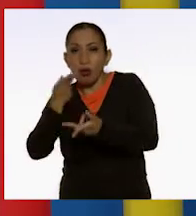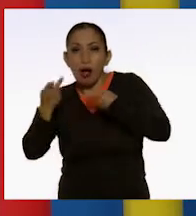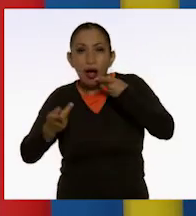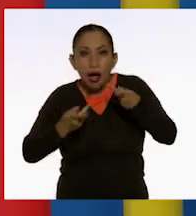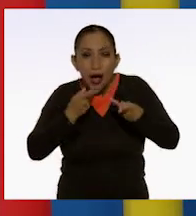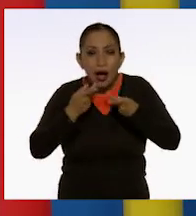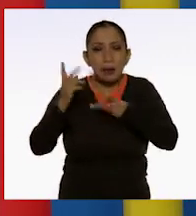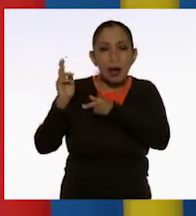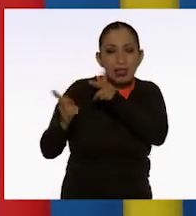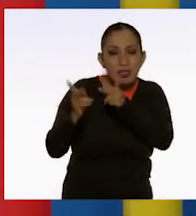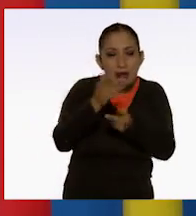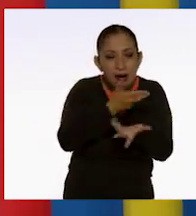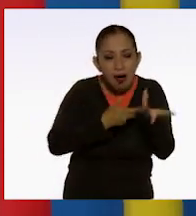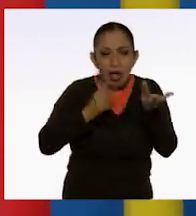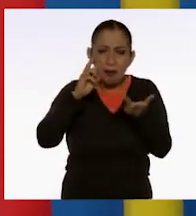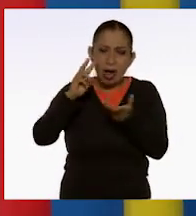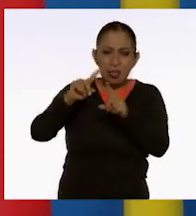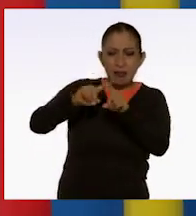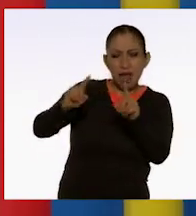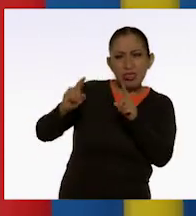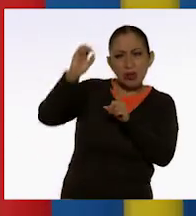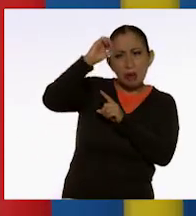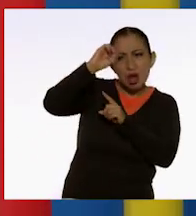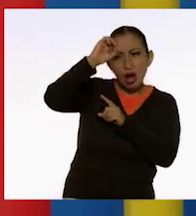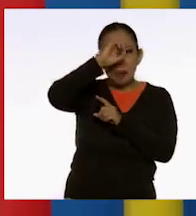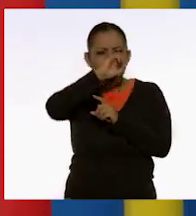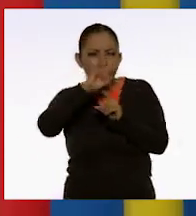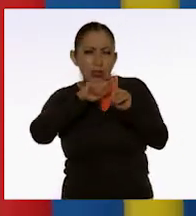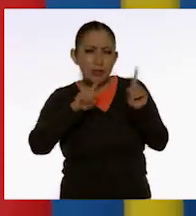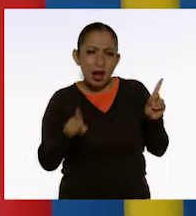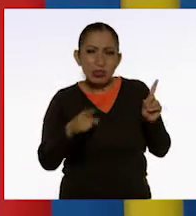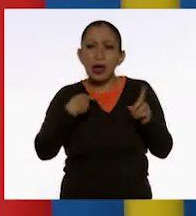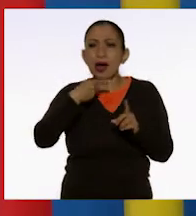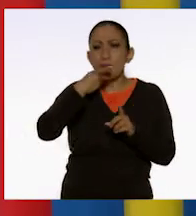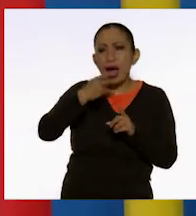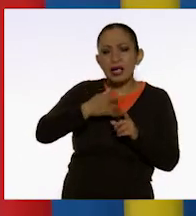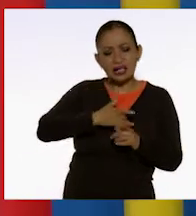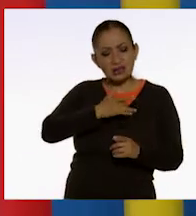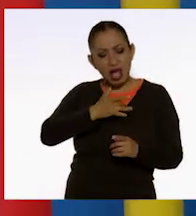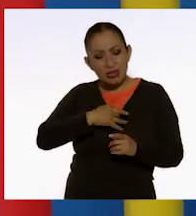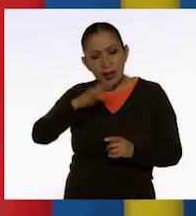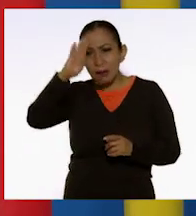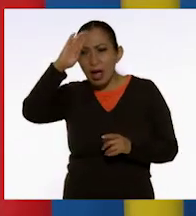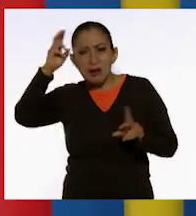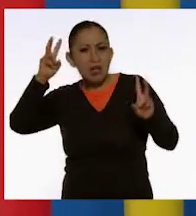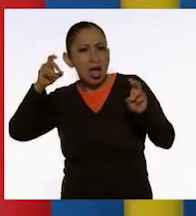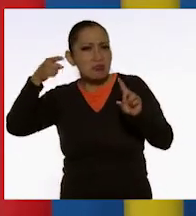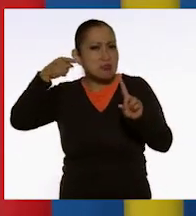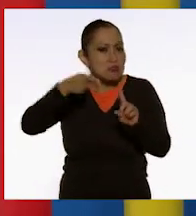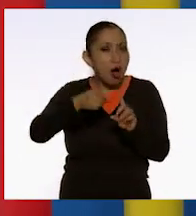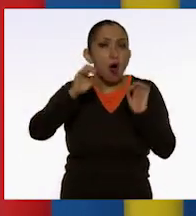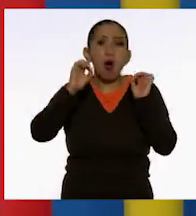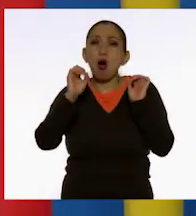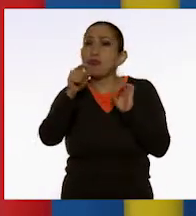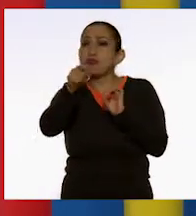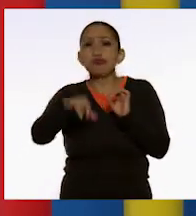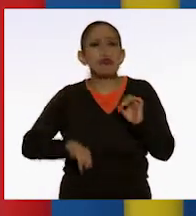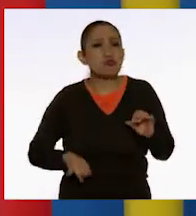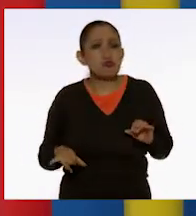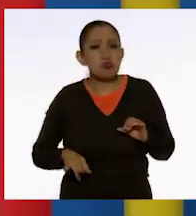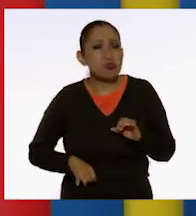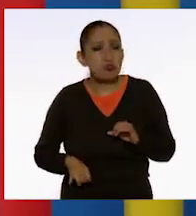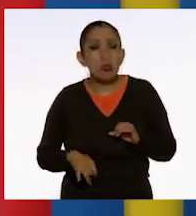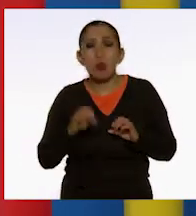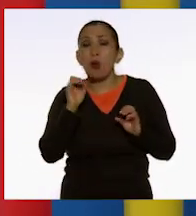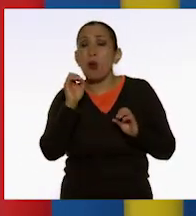expresen, contrasten y aclaren sus experiencias, hablar de lo que piensan sobre algún tema específico o lo que les interesa,